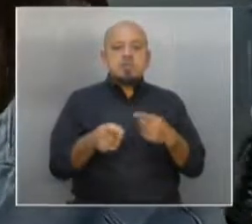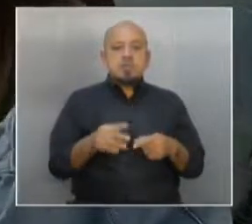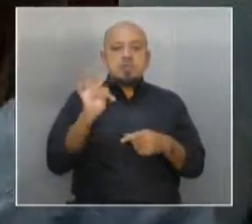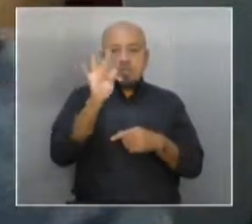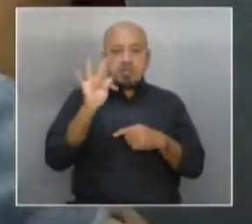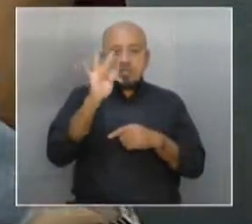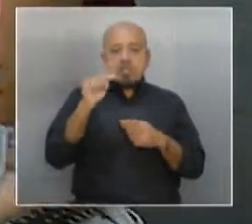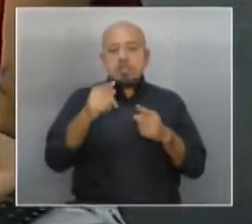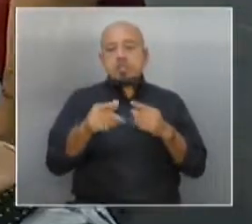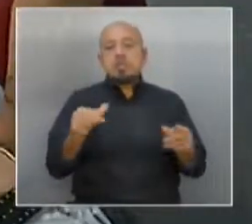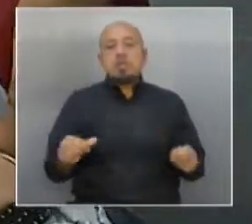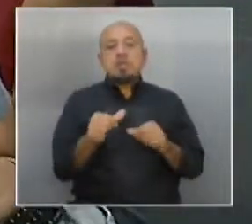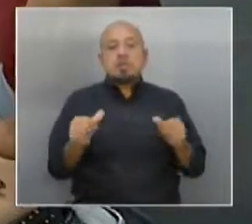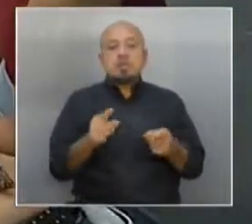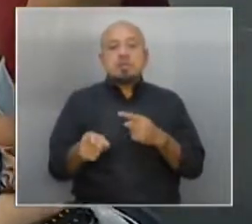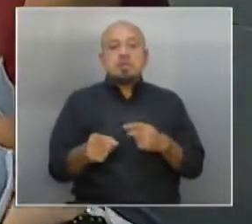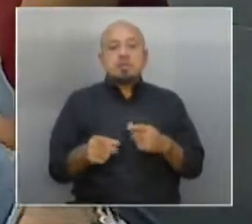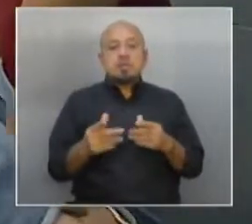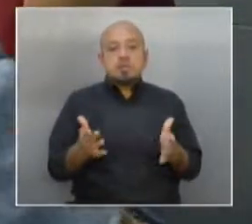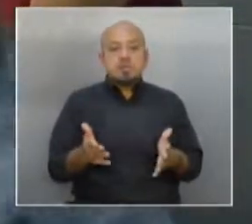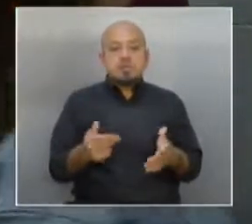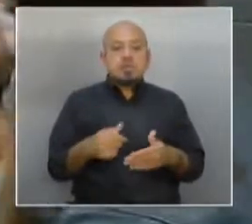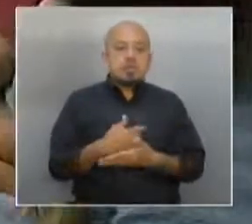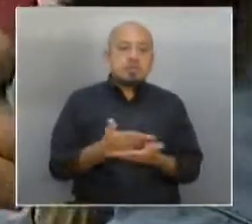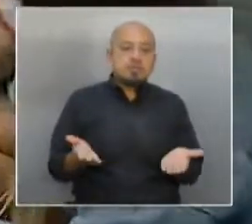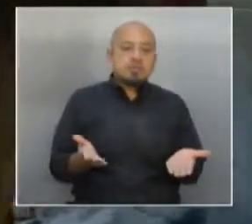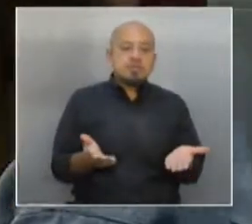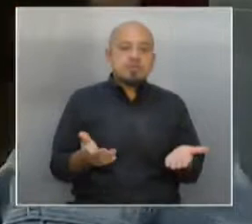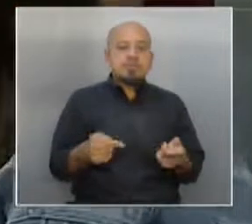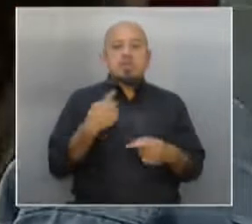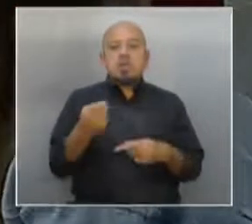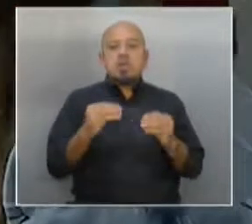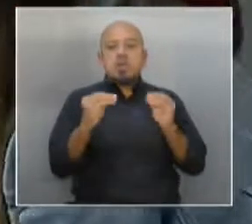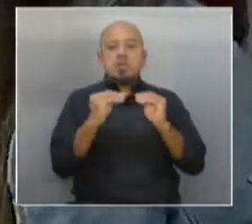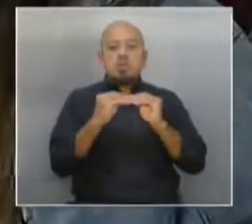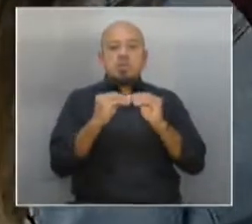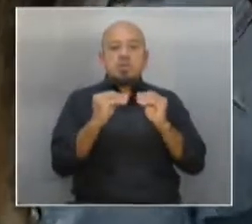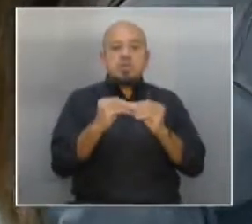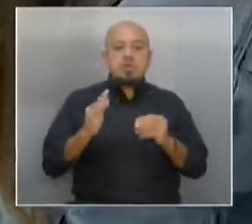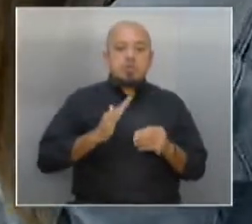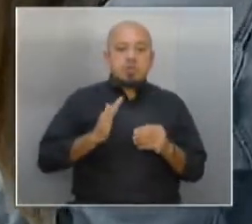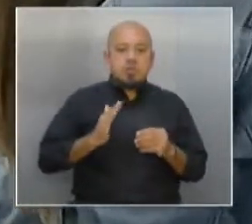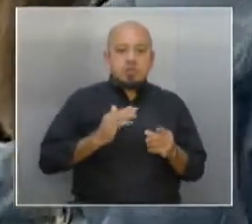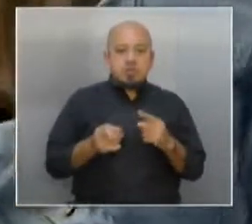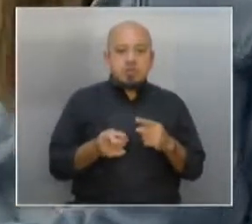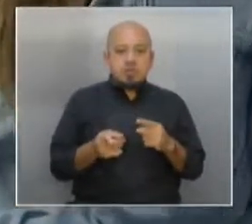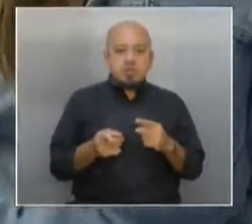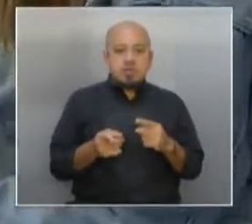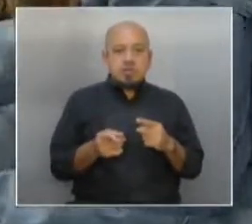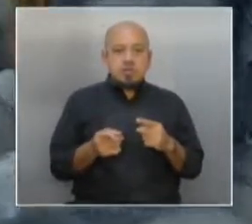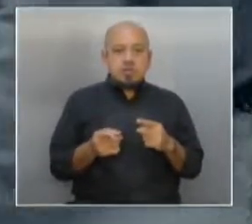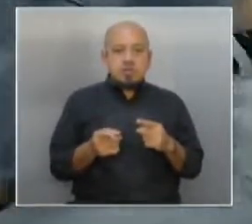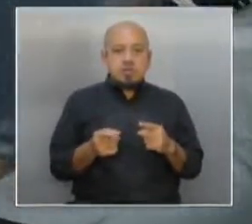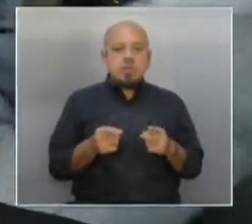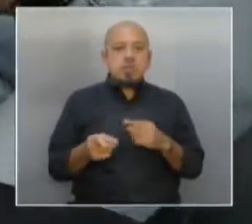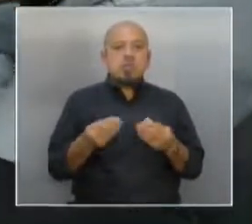y colectivizar el conocimiento que tenemos hacia otras compañeras, hacia otras mujeres, hacia otras disidencias,